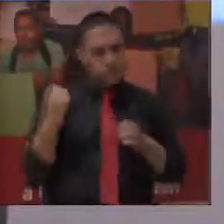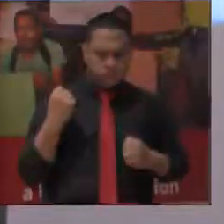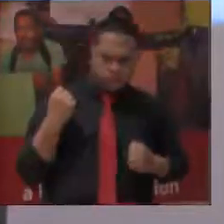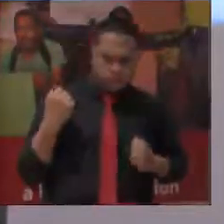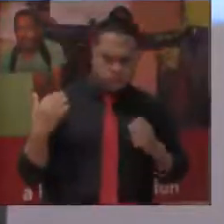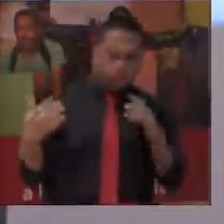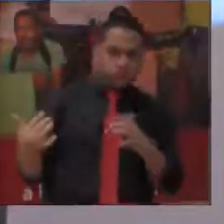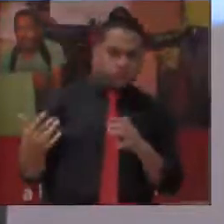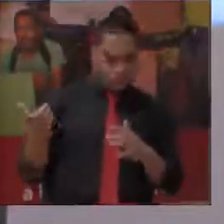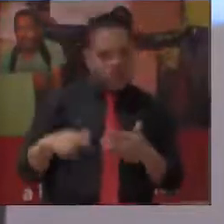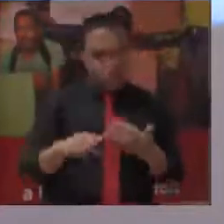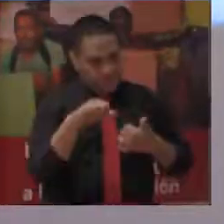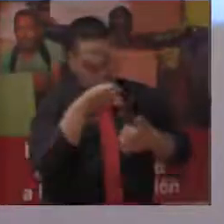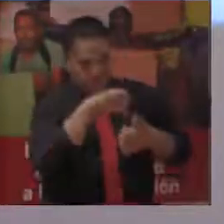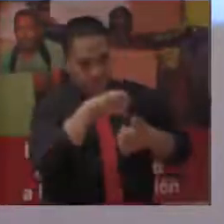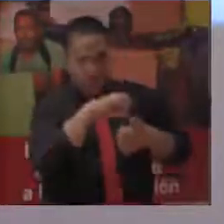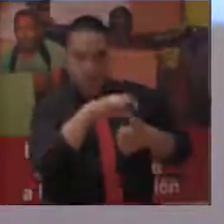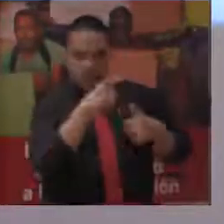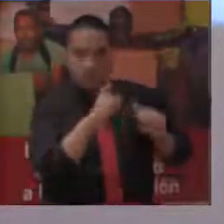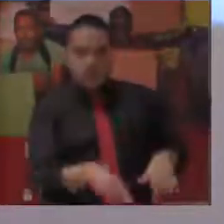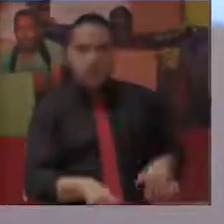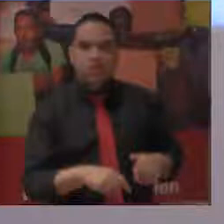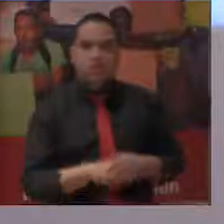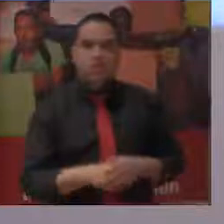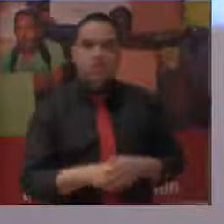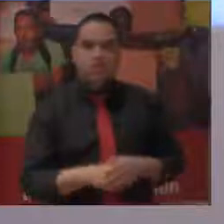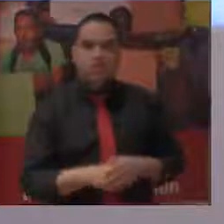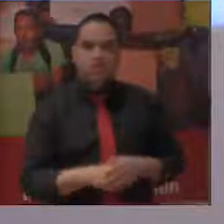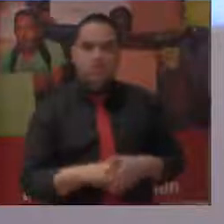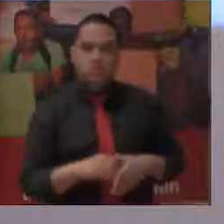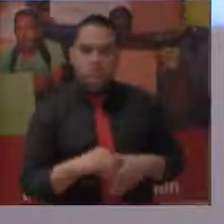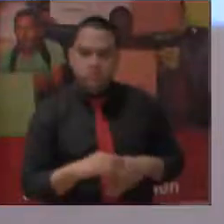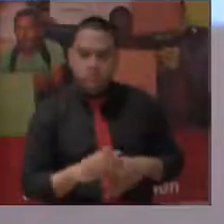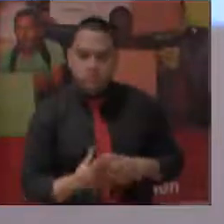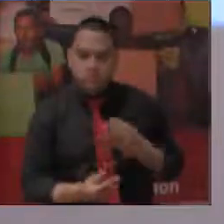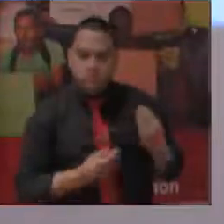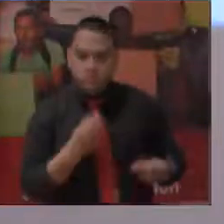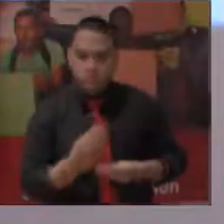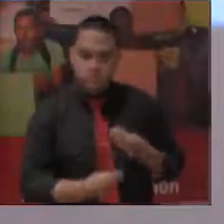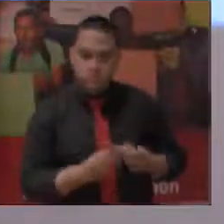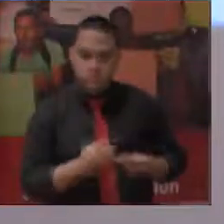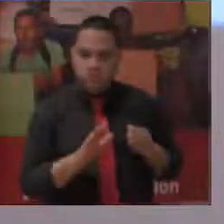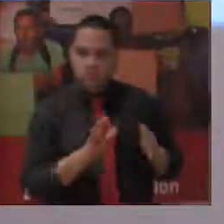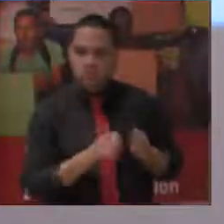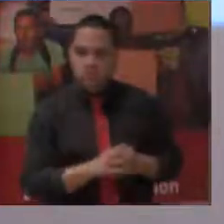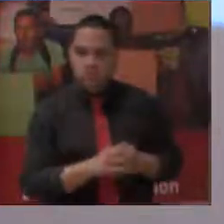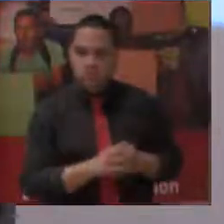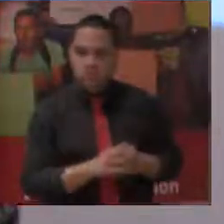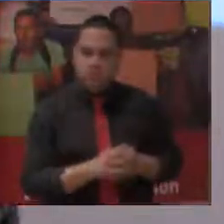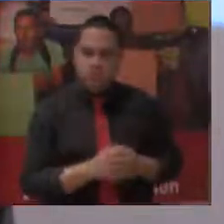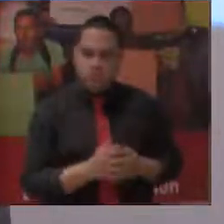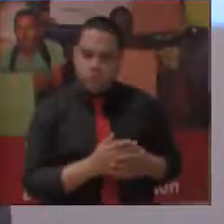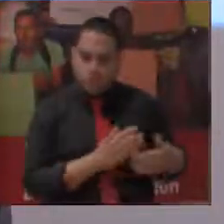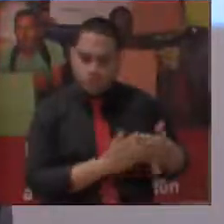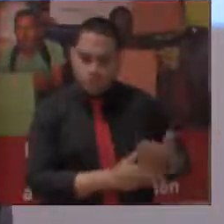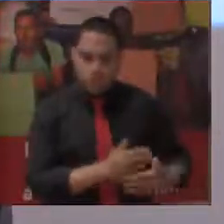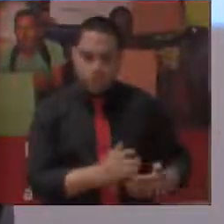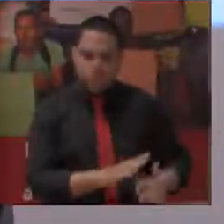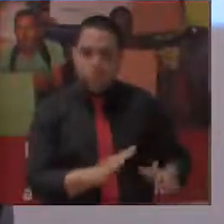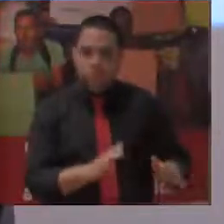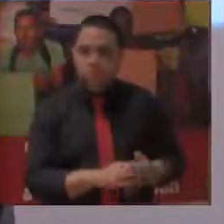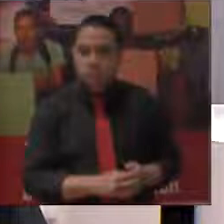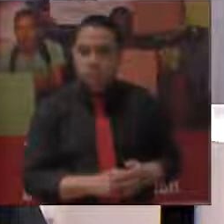en Centroamérica, casi que ni se llegó a la desmovilización, fueron procesos simplemente de desarme.